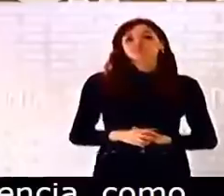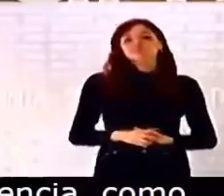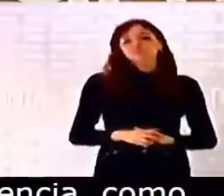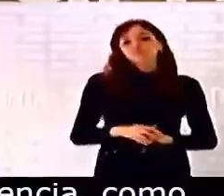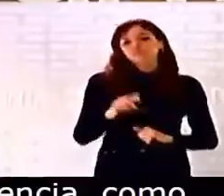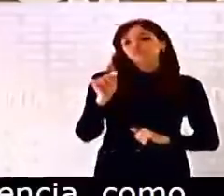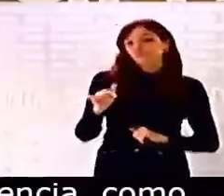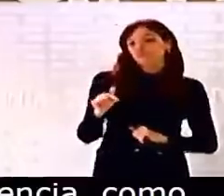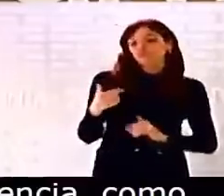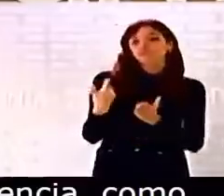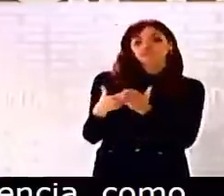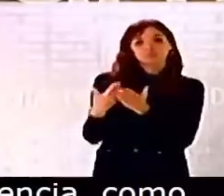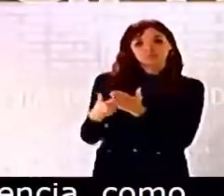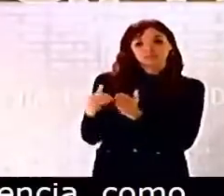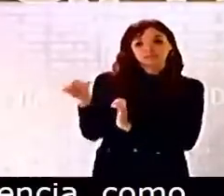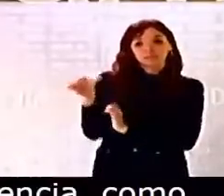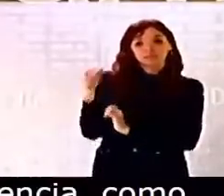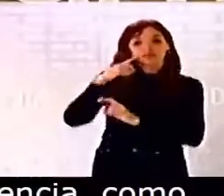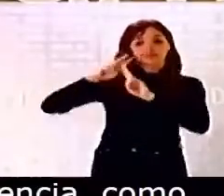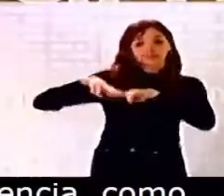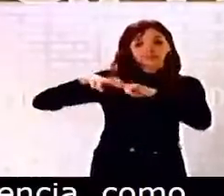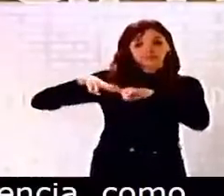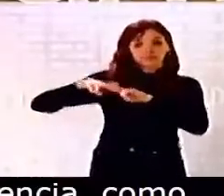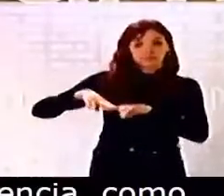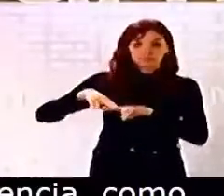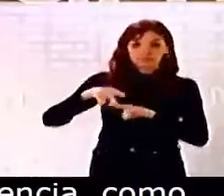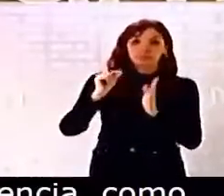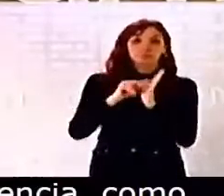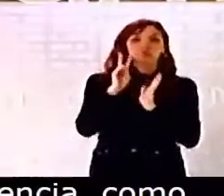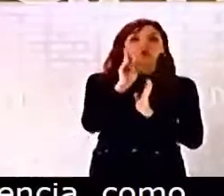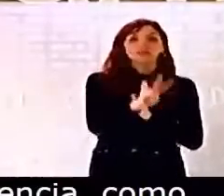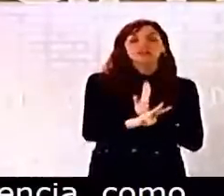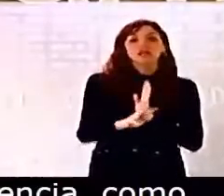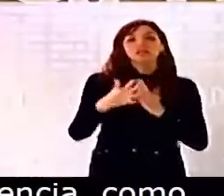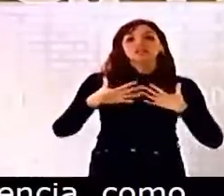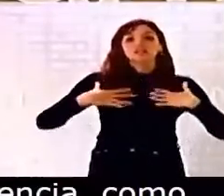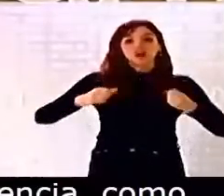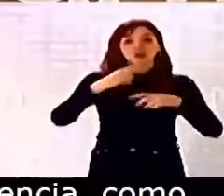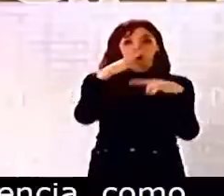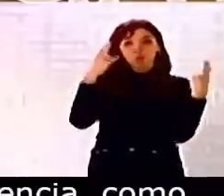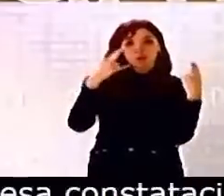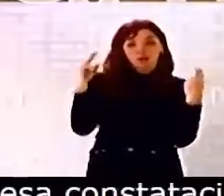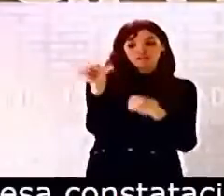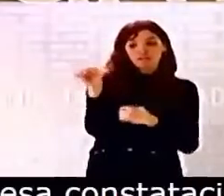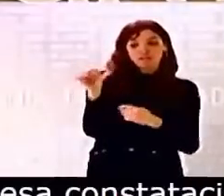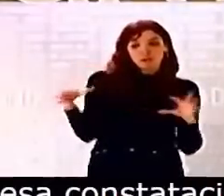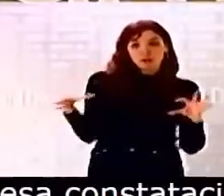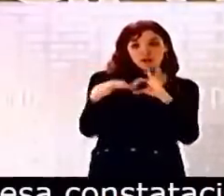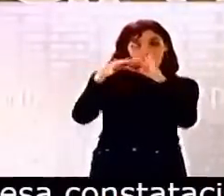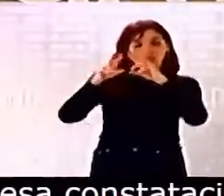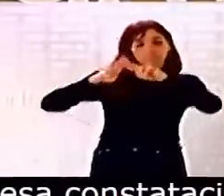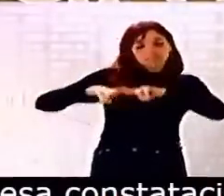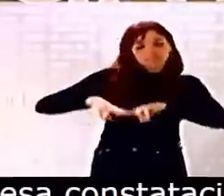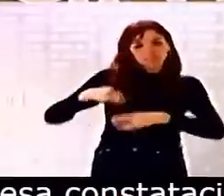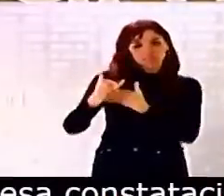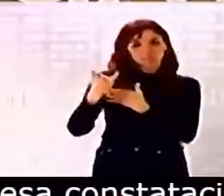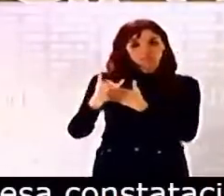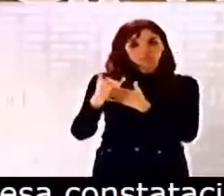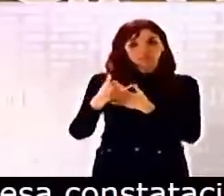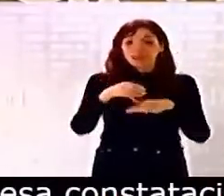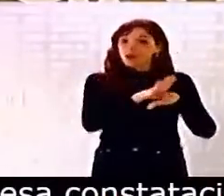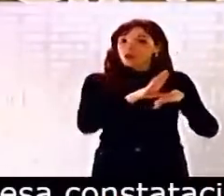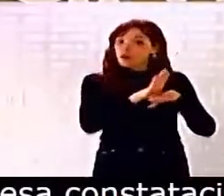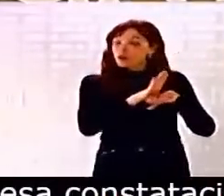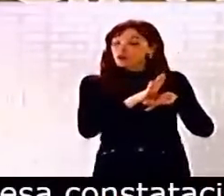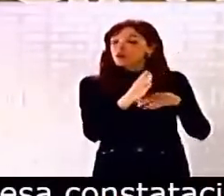Fruto de esa constatación desde el punto de vista de la salud pública a lo largo del fin de semana, el consejero de Economía y Agenda